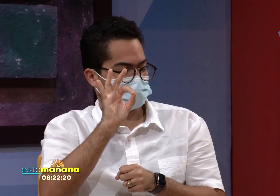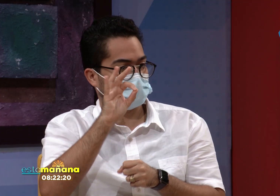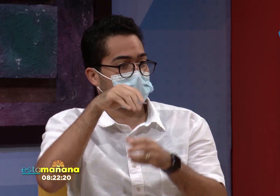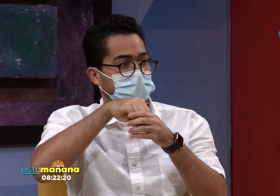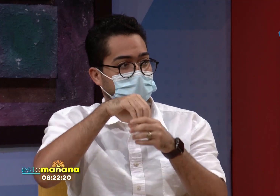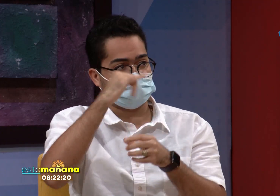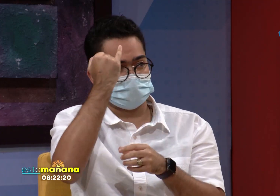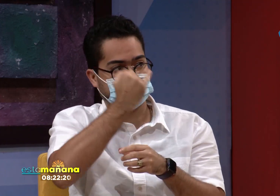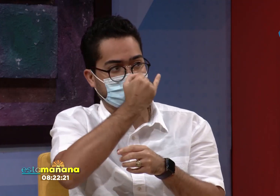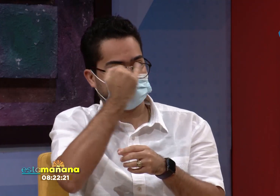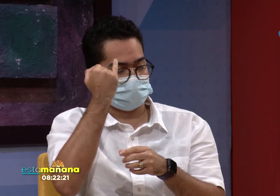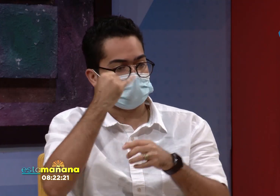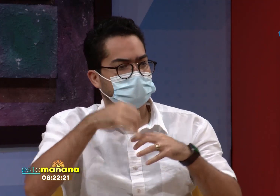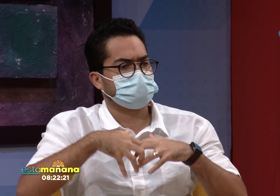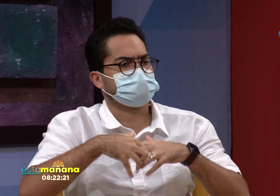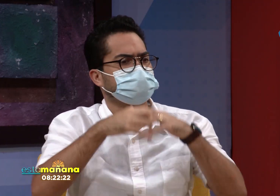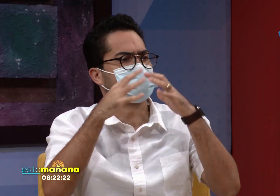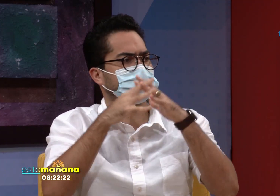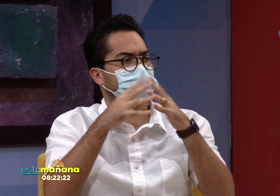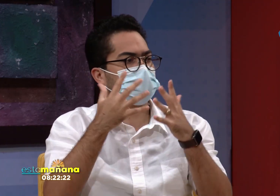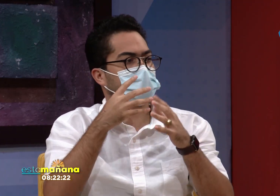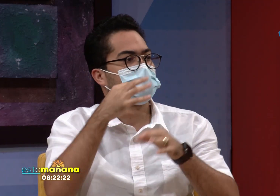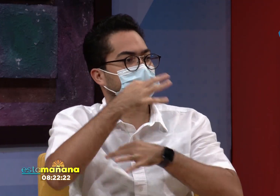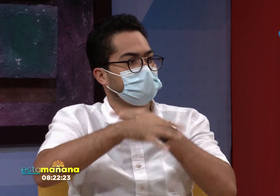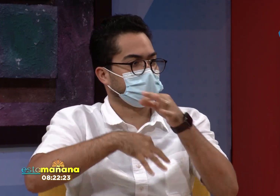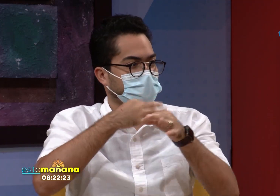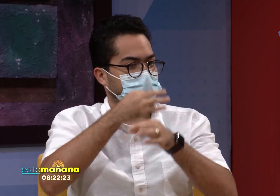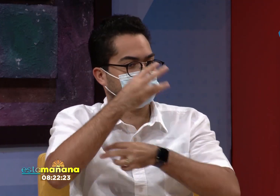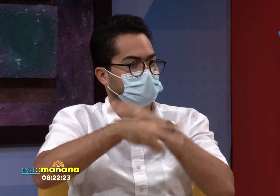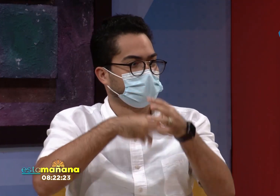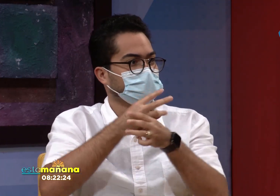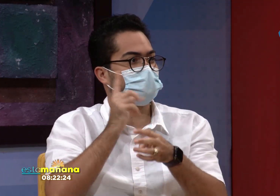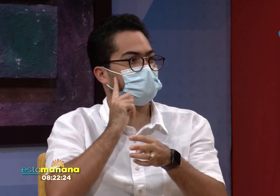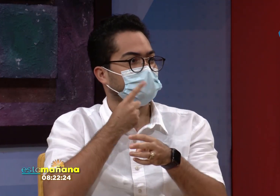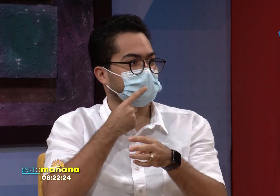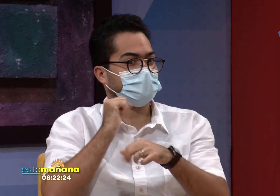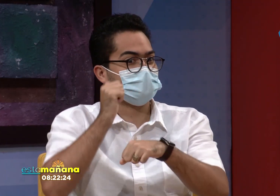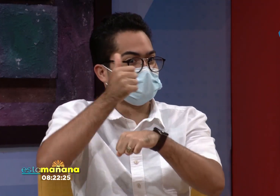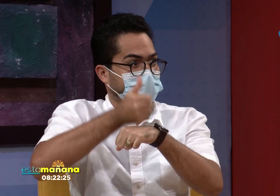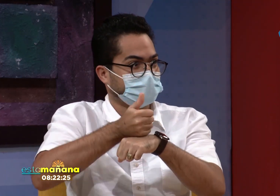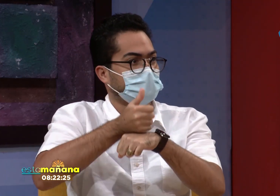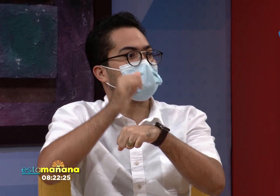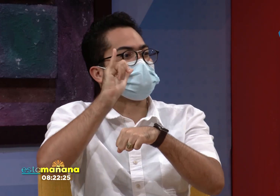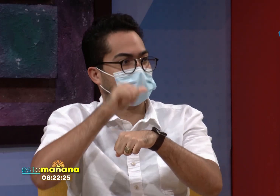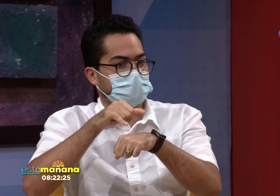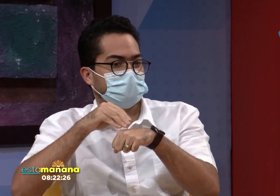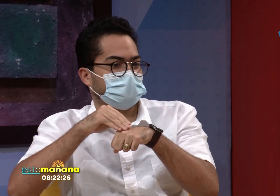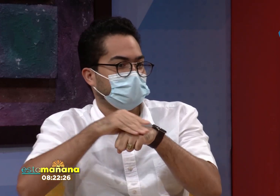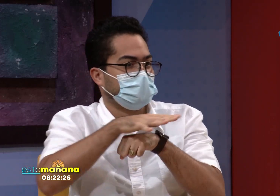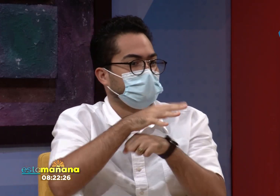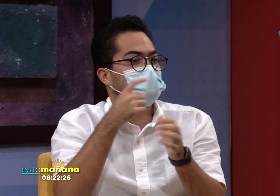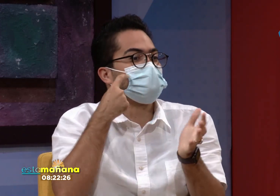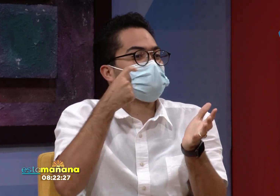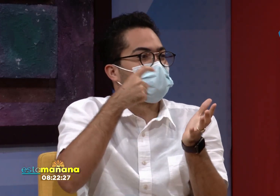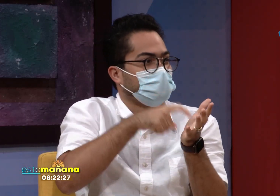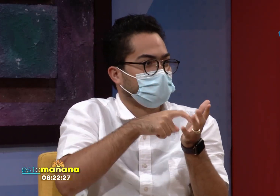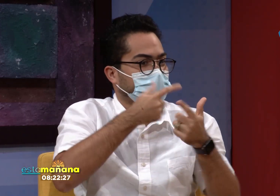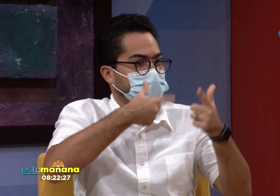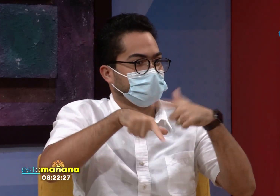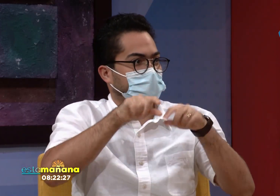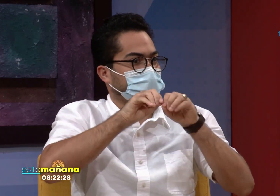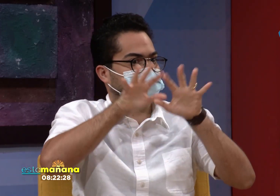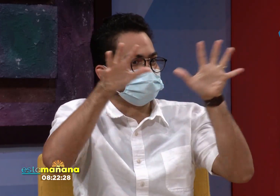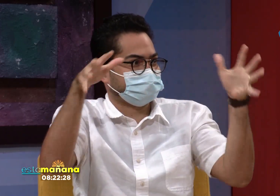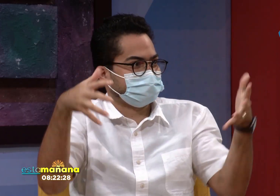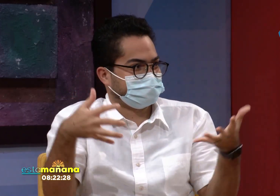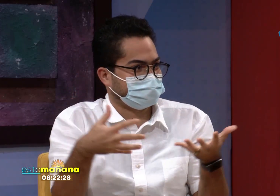En 1959, en Italia, se estableció la Federación Mundial para Personas Sordas. De aquí en adelante, por